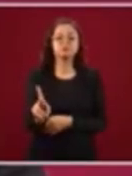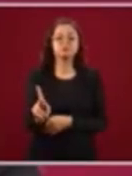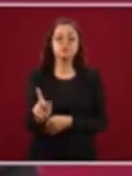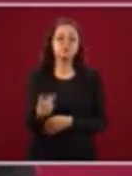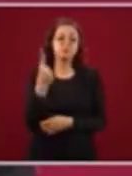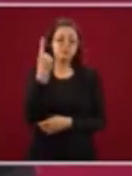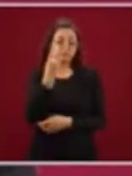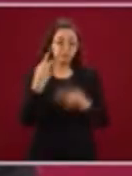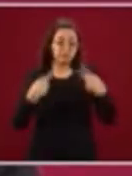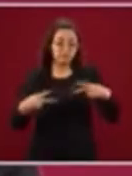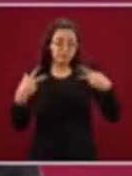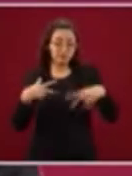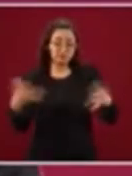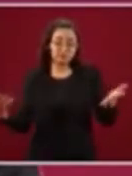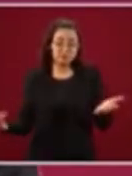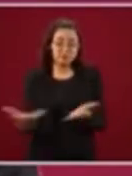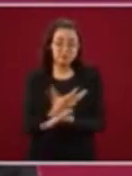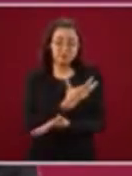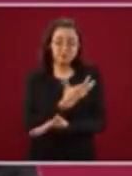ganara